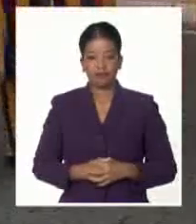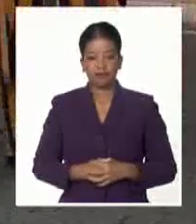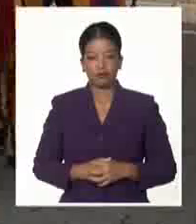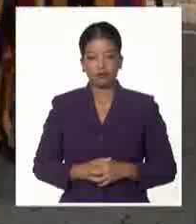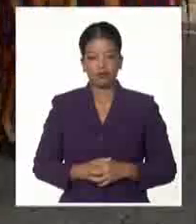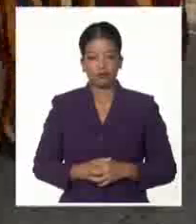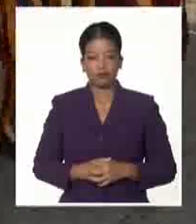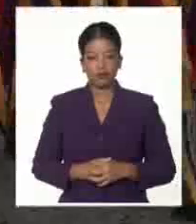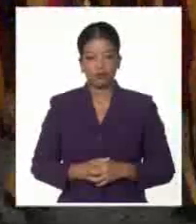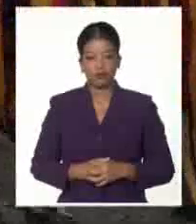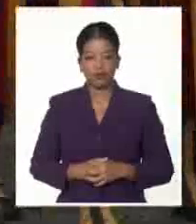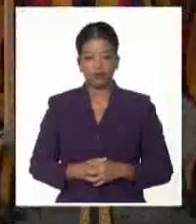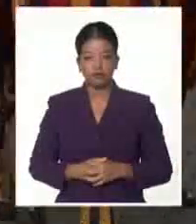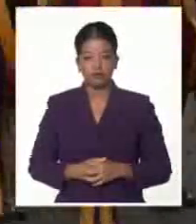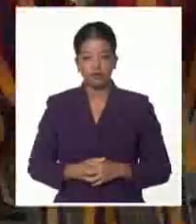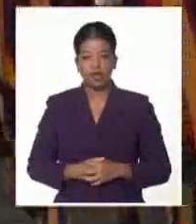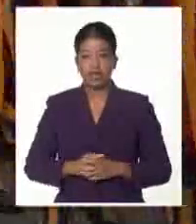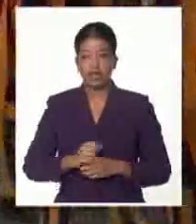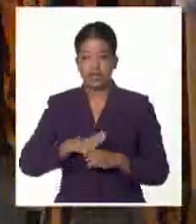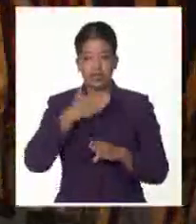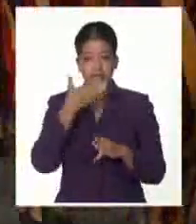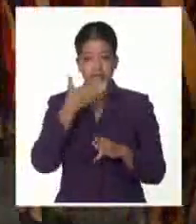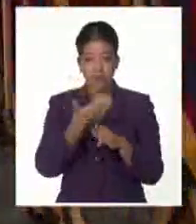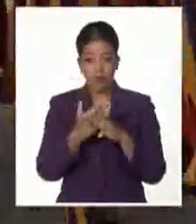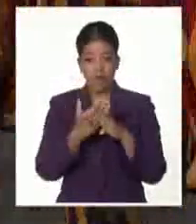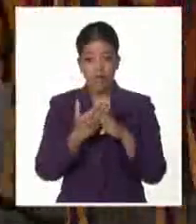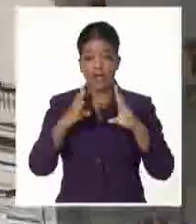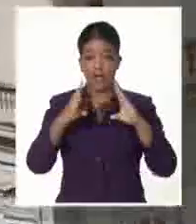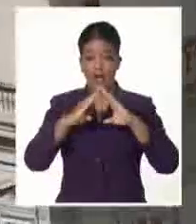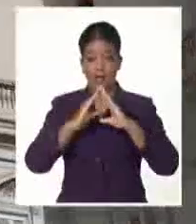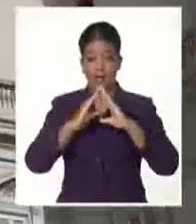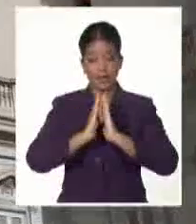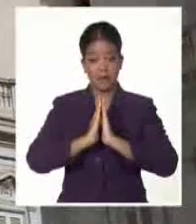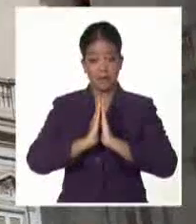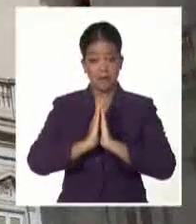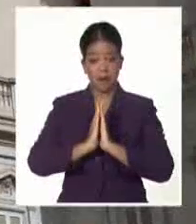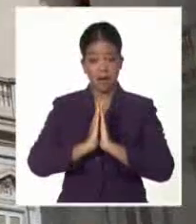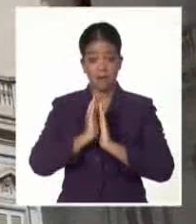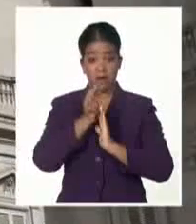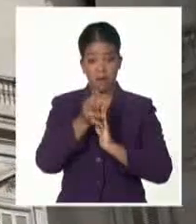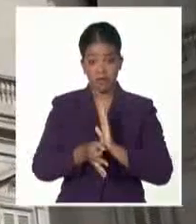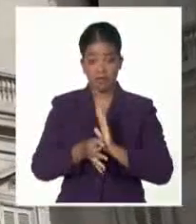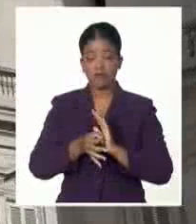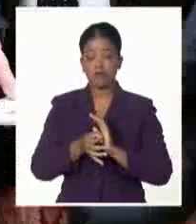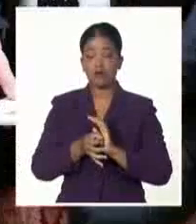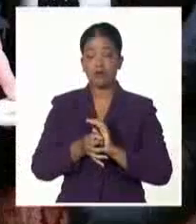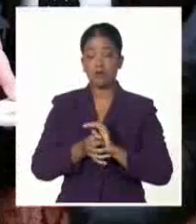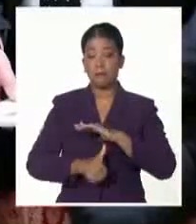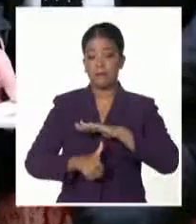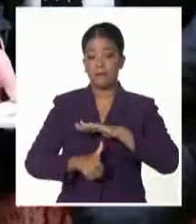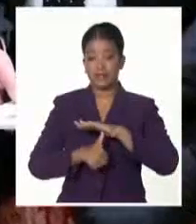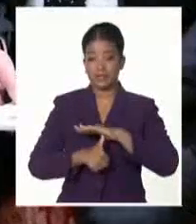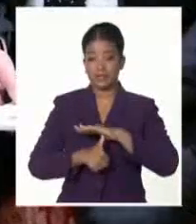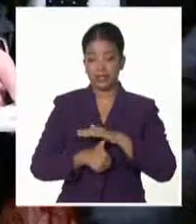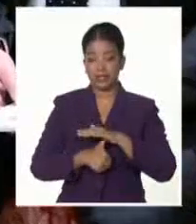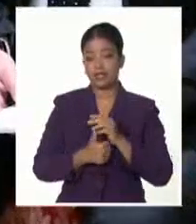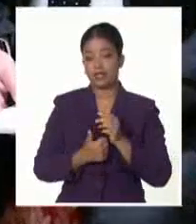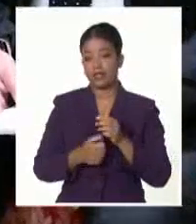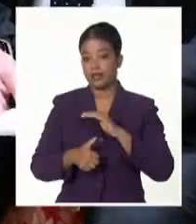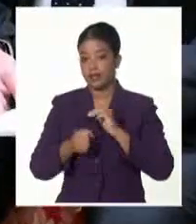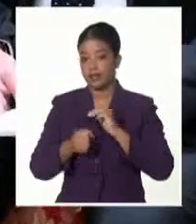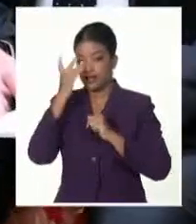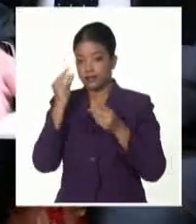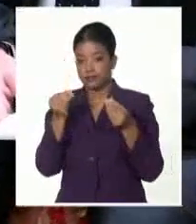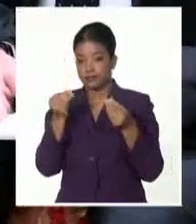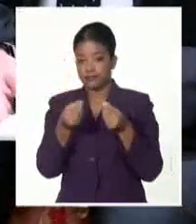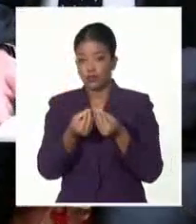Posteriormente, en la misma residencia del Papa, y como lo norma el protocolo vaticano, el secretario de Estado de la Santa Sede, Cardenal Pietro Parolin,